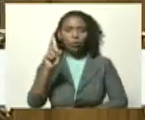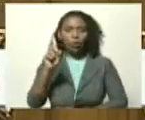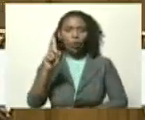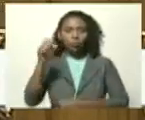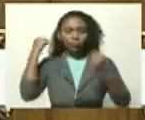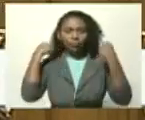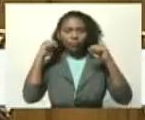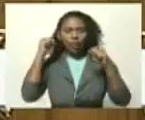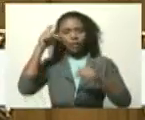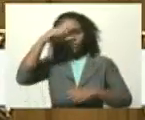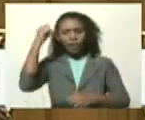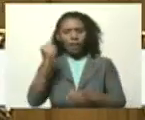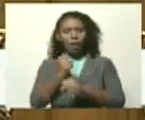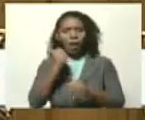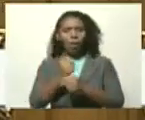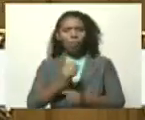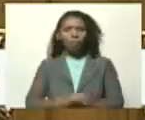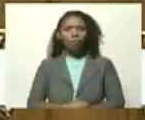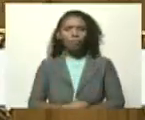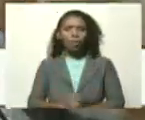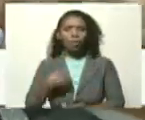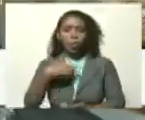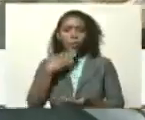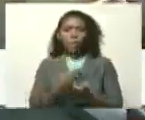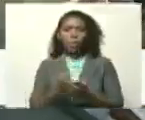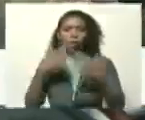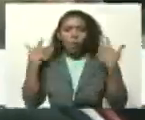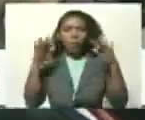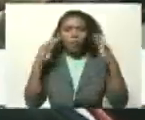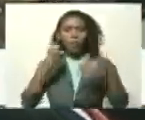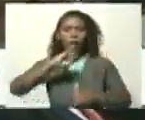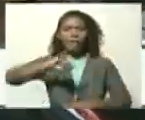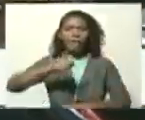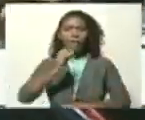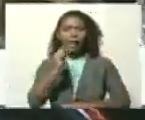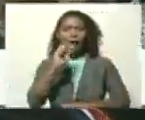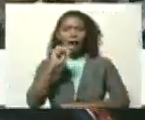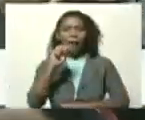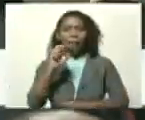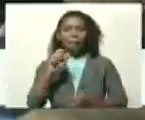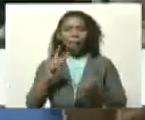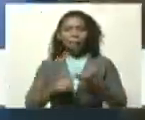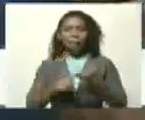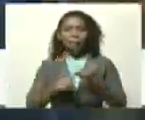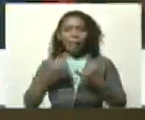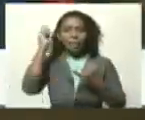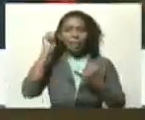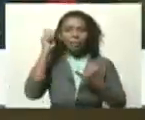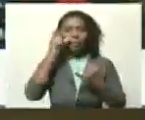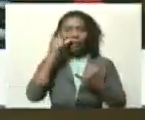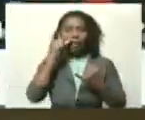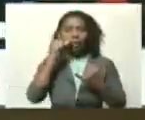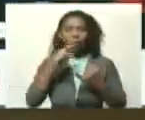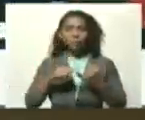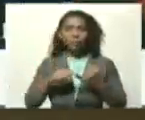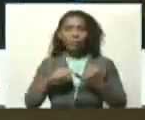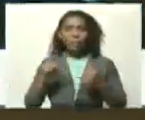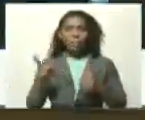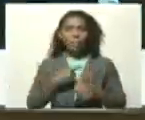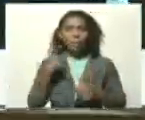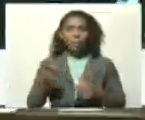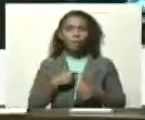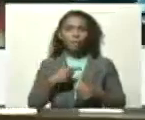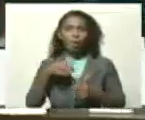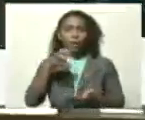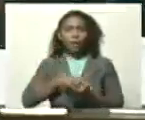ejercicio de sus funciones. Pido un aplauso para Giancarlo Martínez Lugo, diputado principal por el